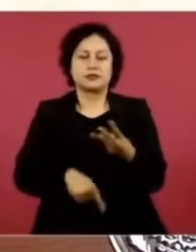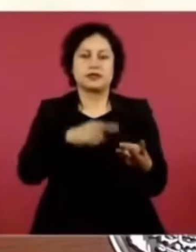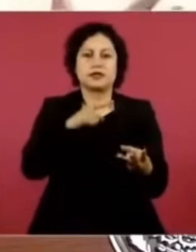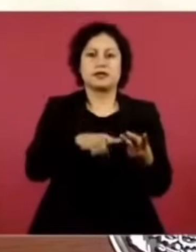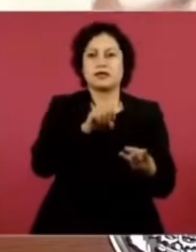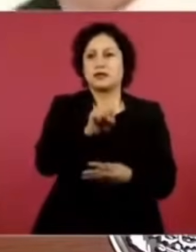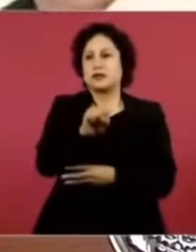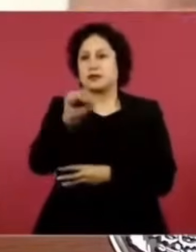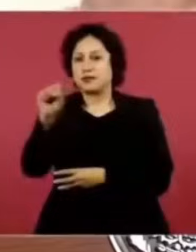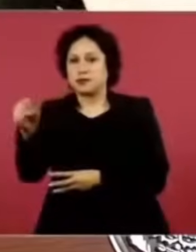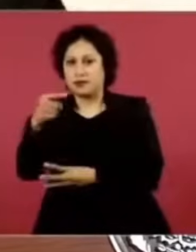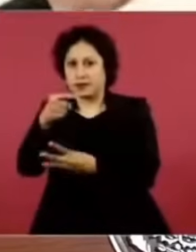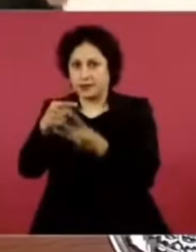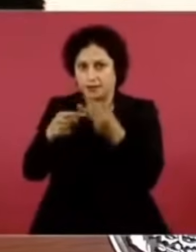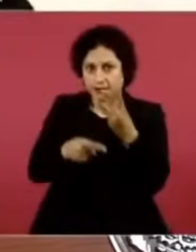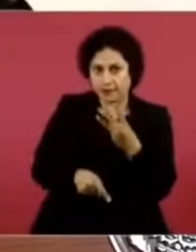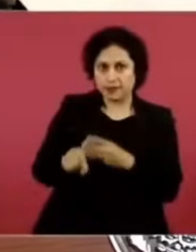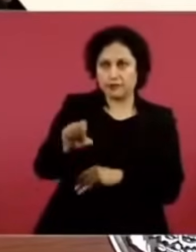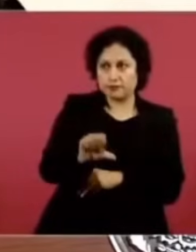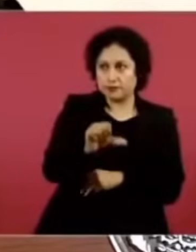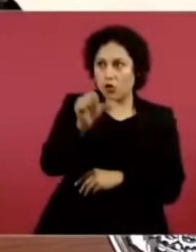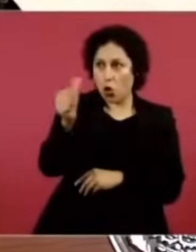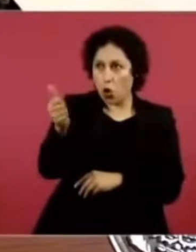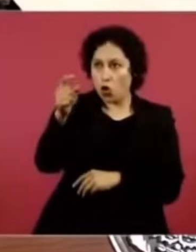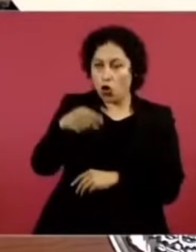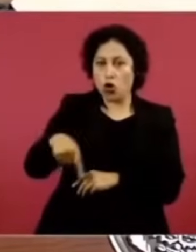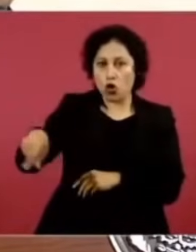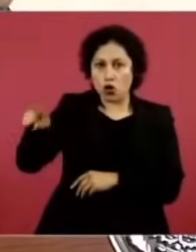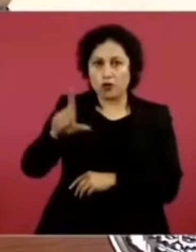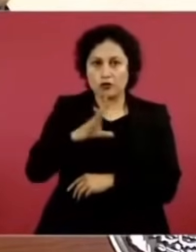están adquiriendo otros